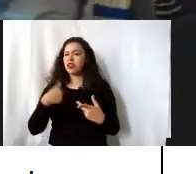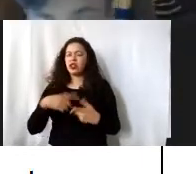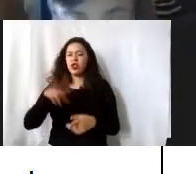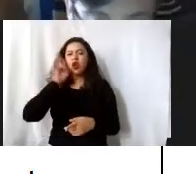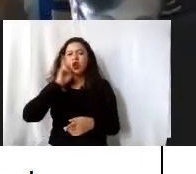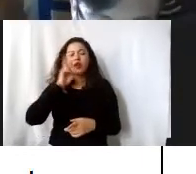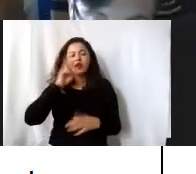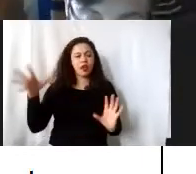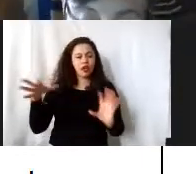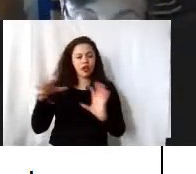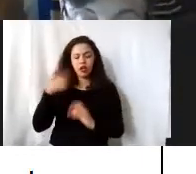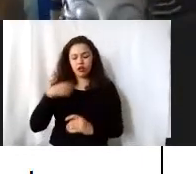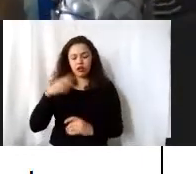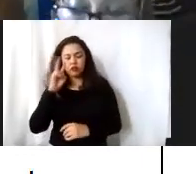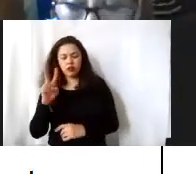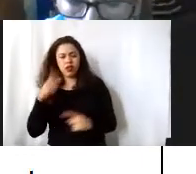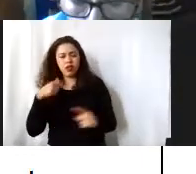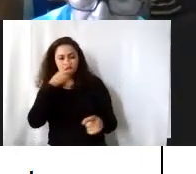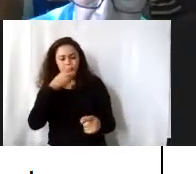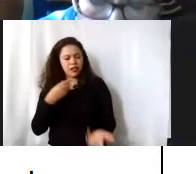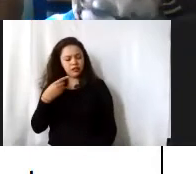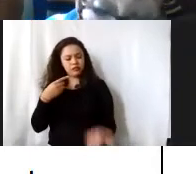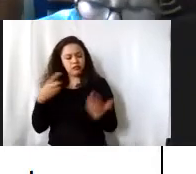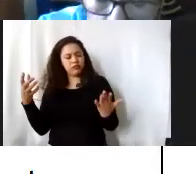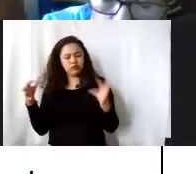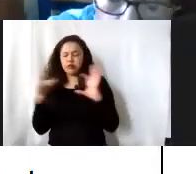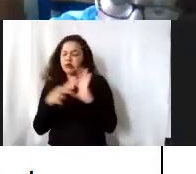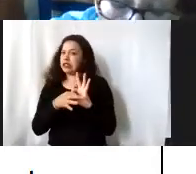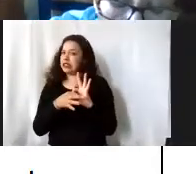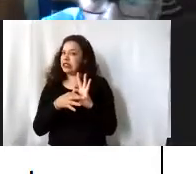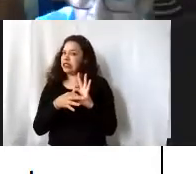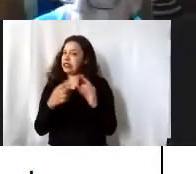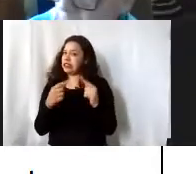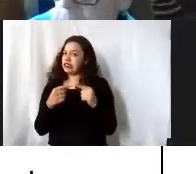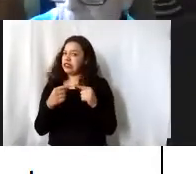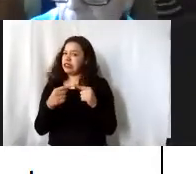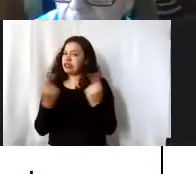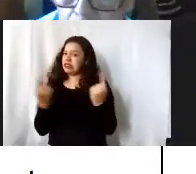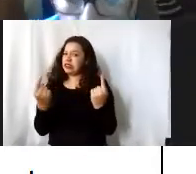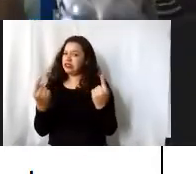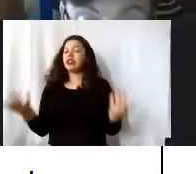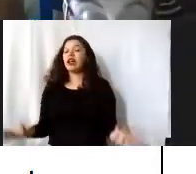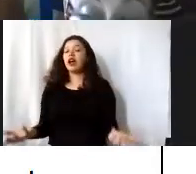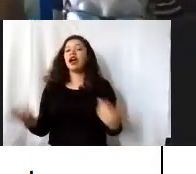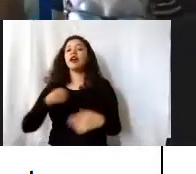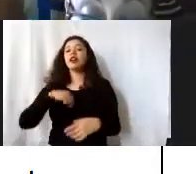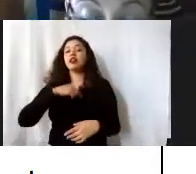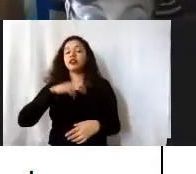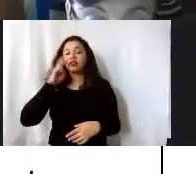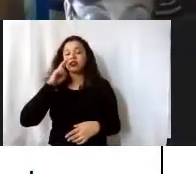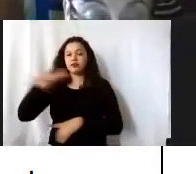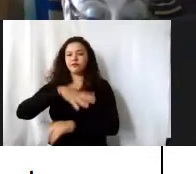lo que me estás diciendo, ¿no? Y también vemos, o también podemos caer en la situación de que